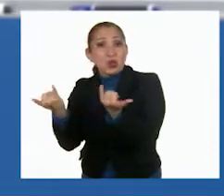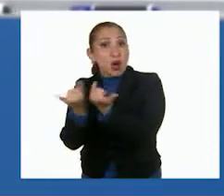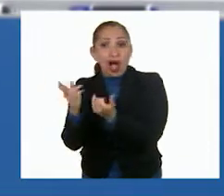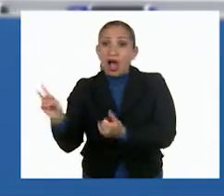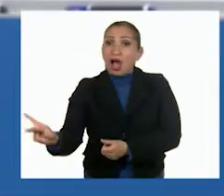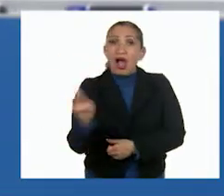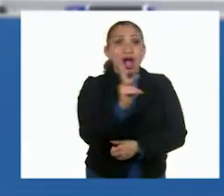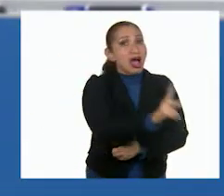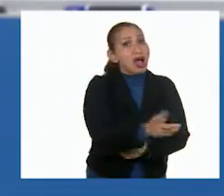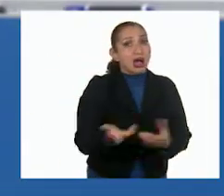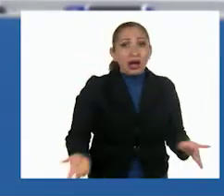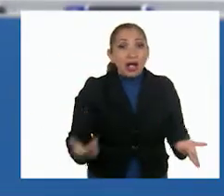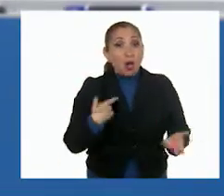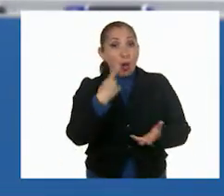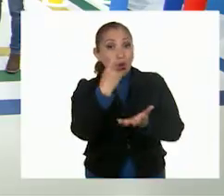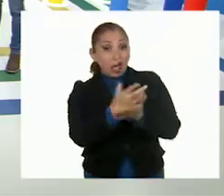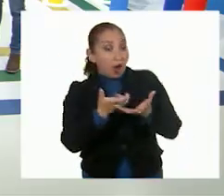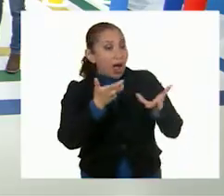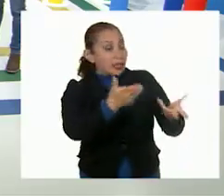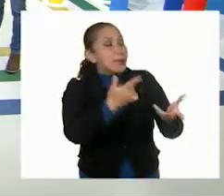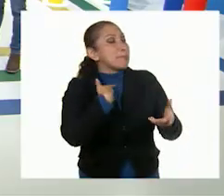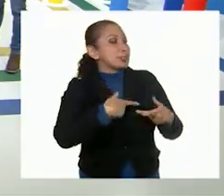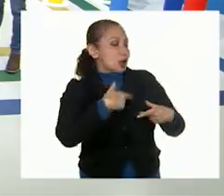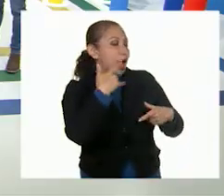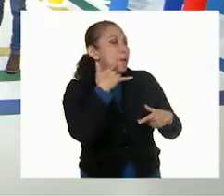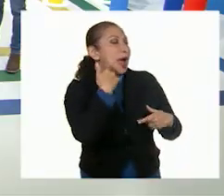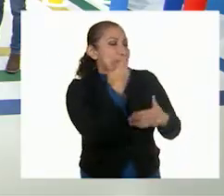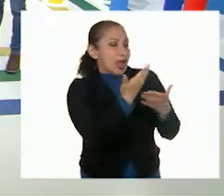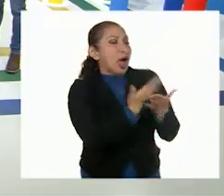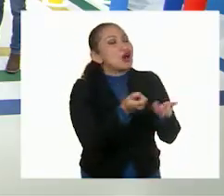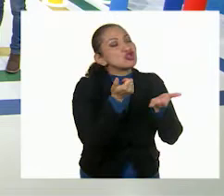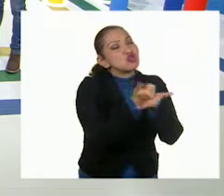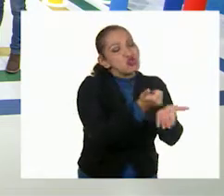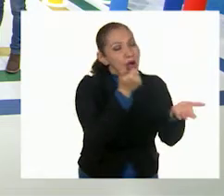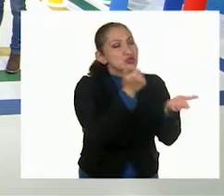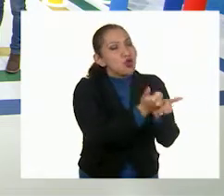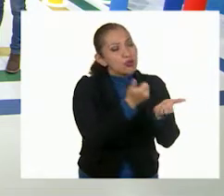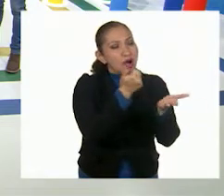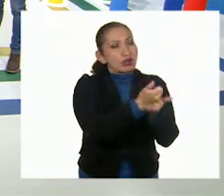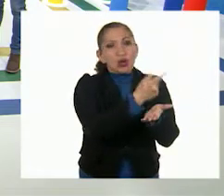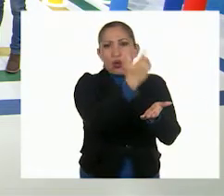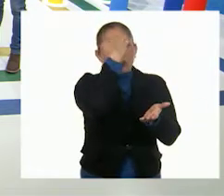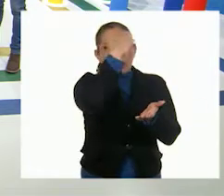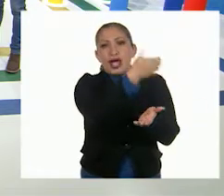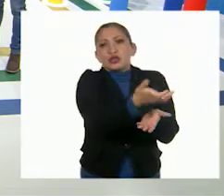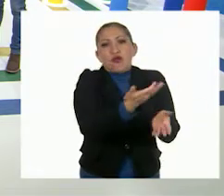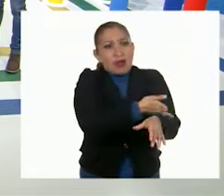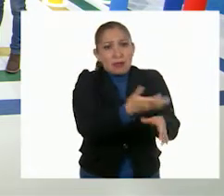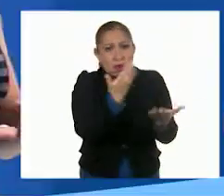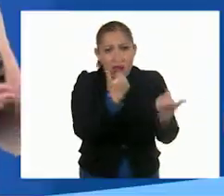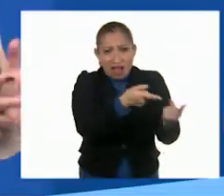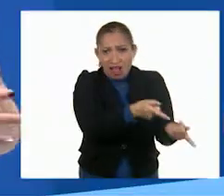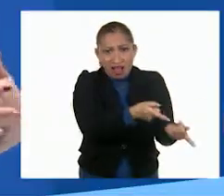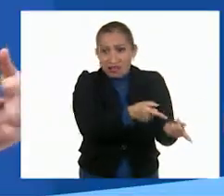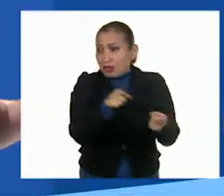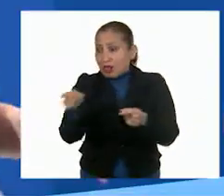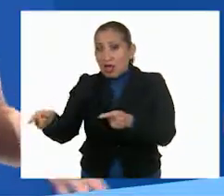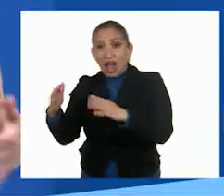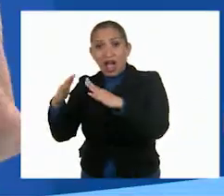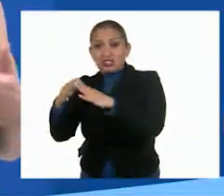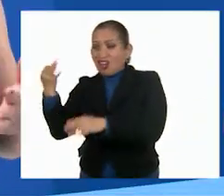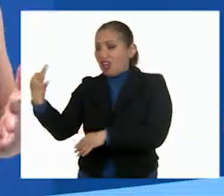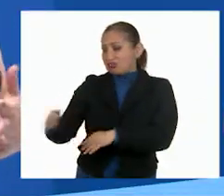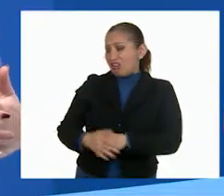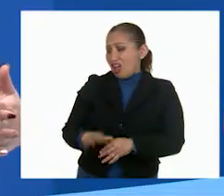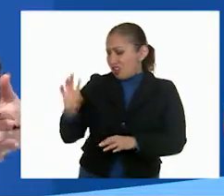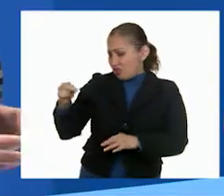hermanos. Así es. Todos. Tienes razón. Y no portarnos amables con otros que no conocemos y en la casa ser